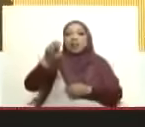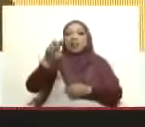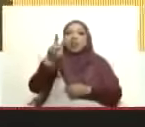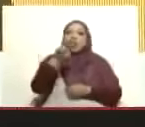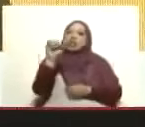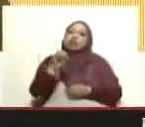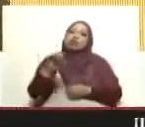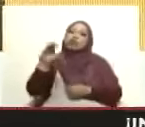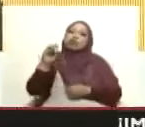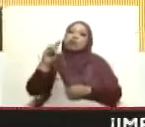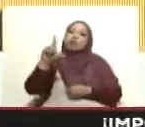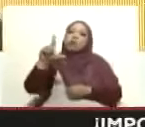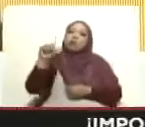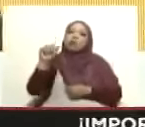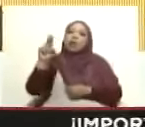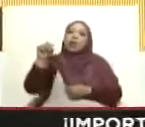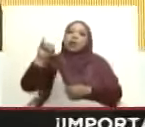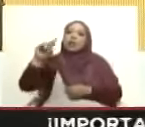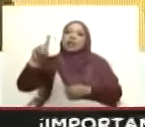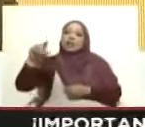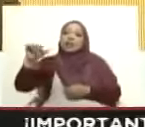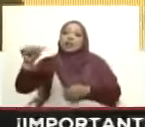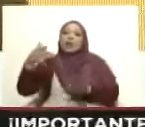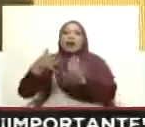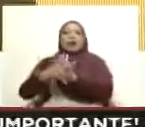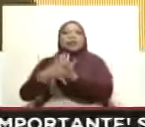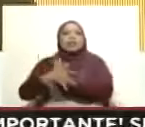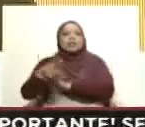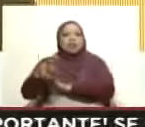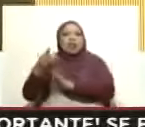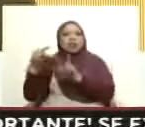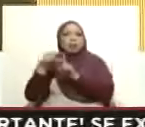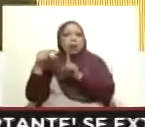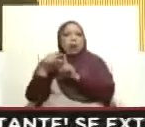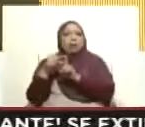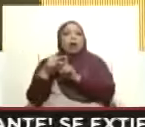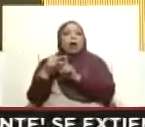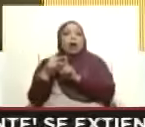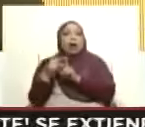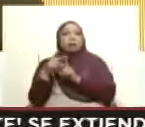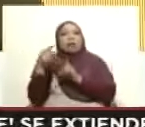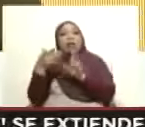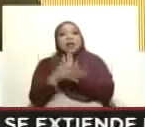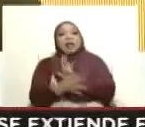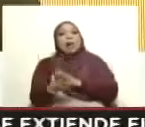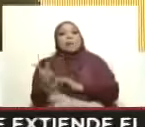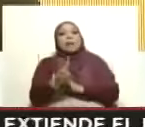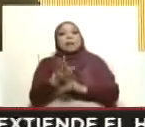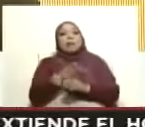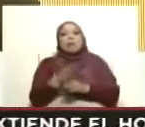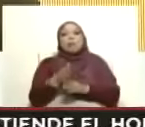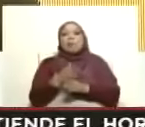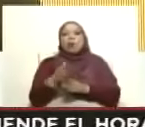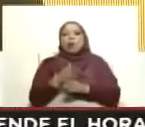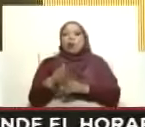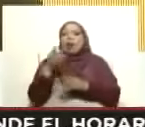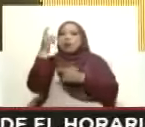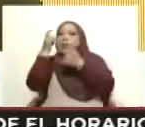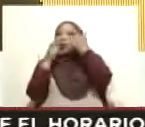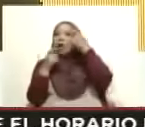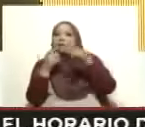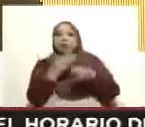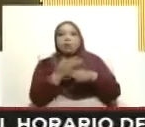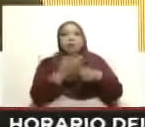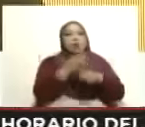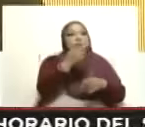banderas Hoy no hubo ideologías Hoy no hubo partidos políticos hoy ni siquiera hubo equipos de béisbol hasta los fanáticos de los